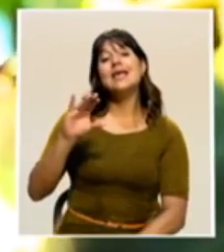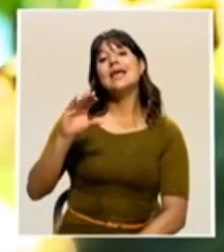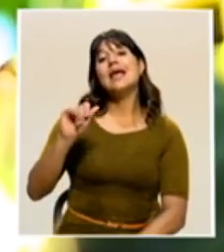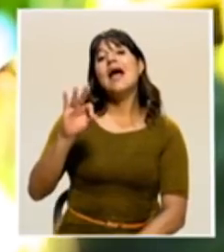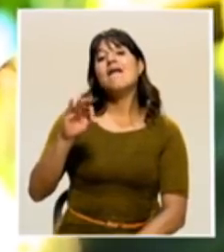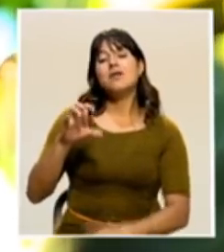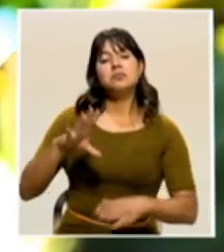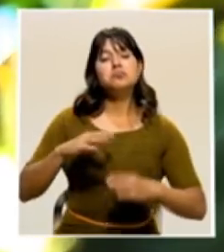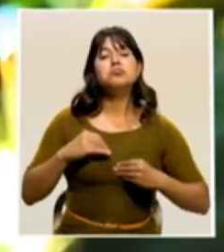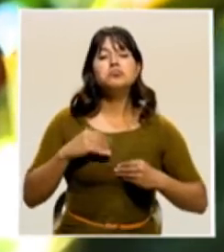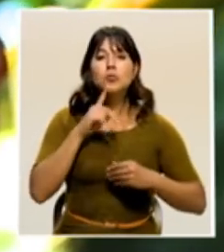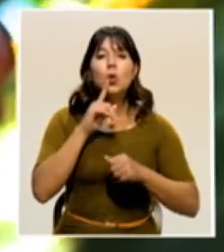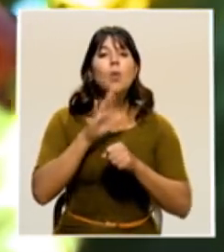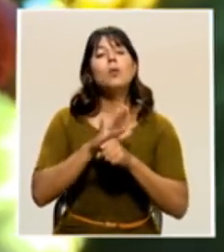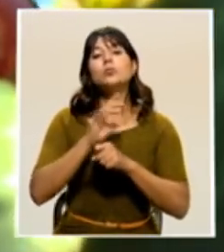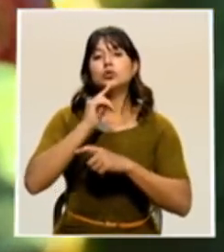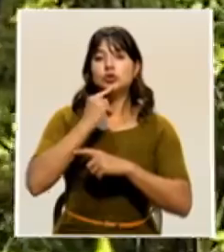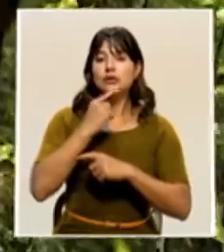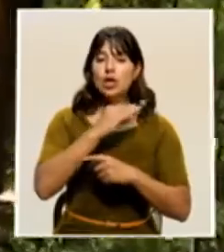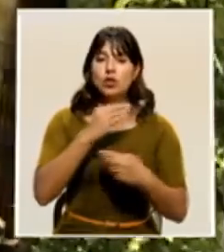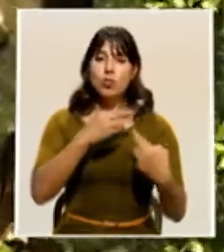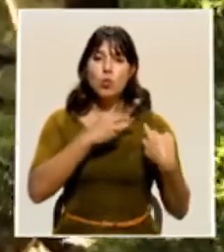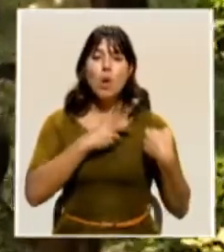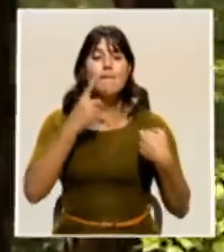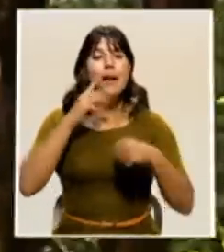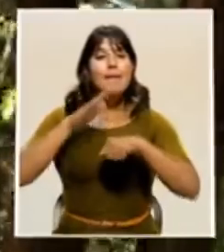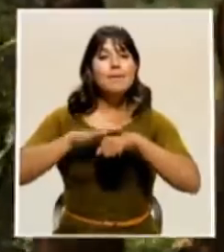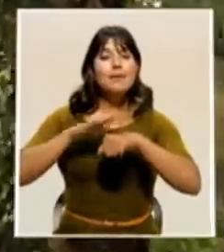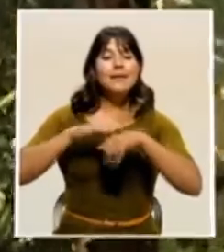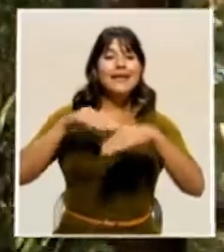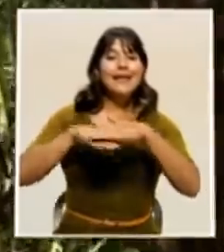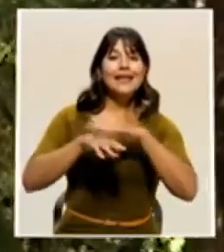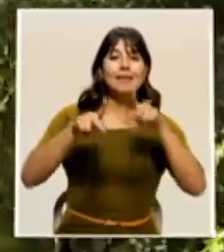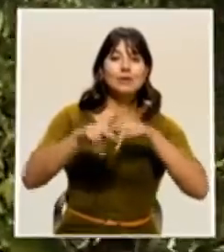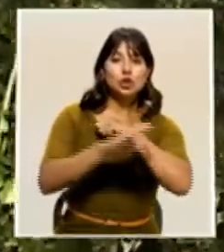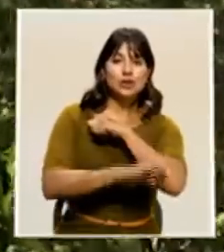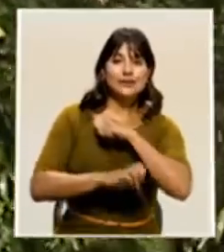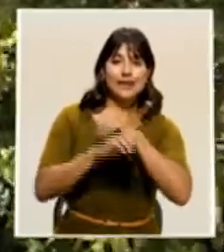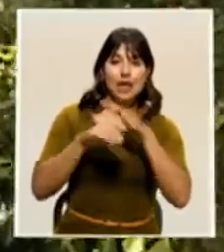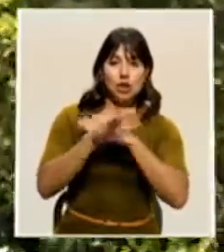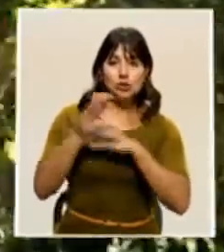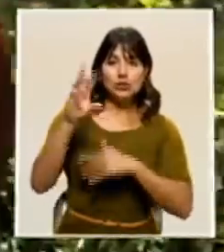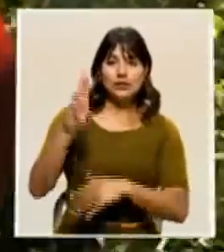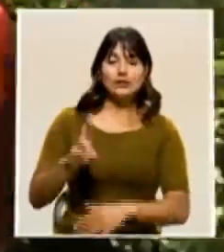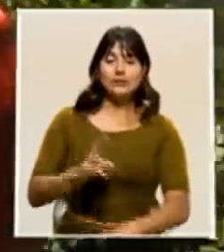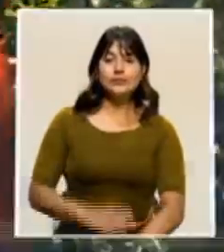serio y responsable para el ingreso de extranjeros al país.